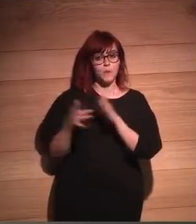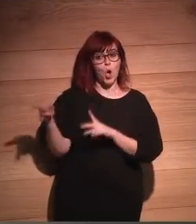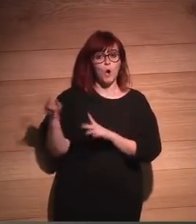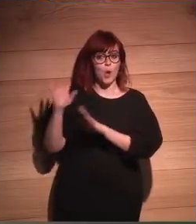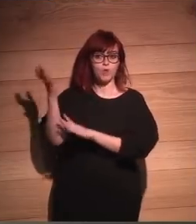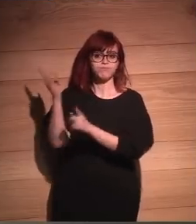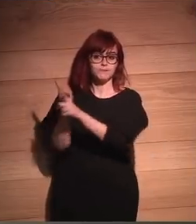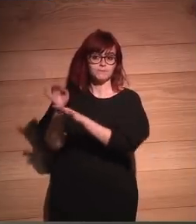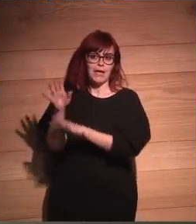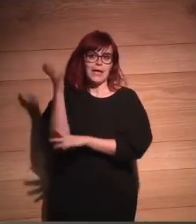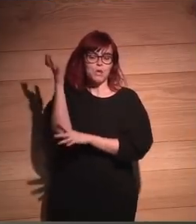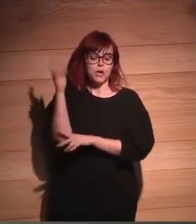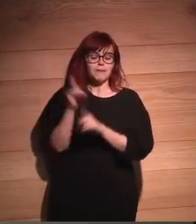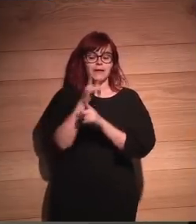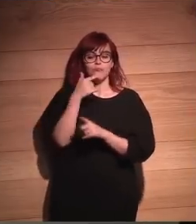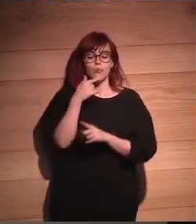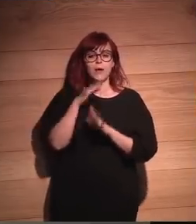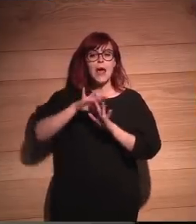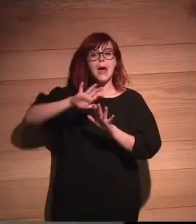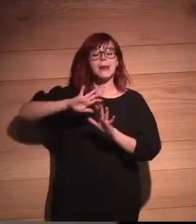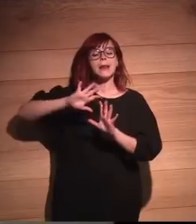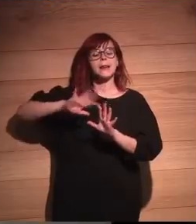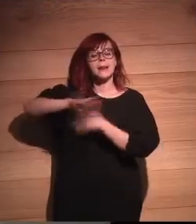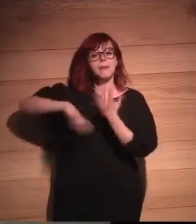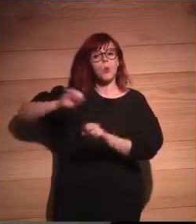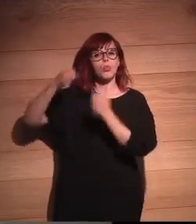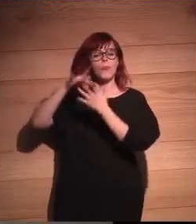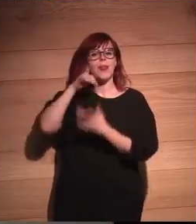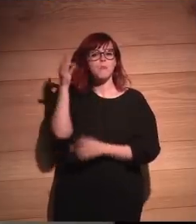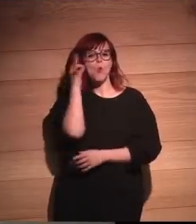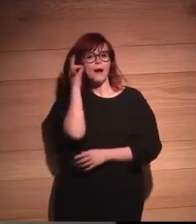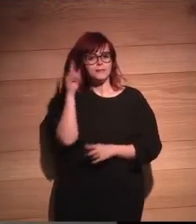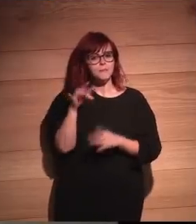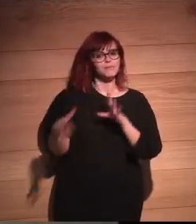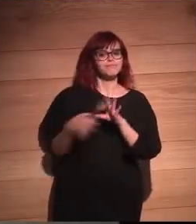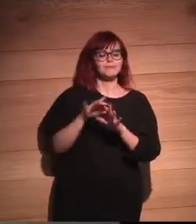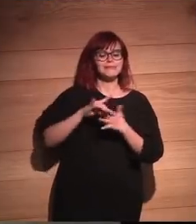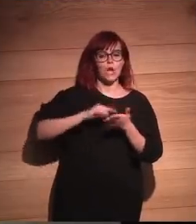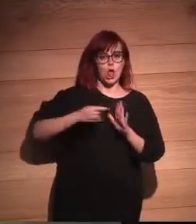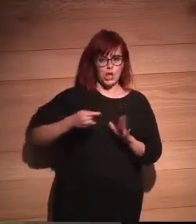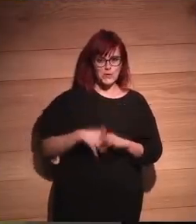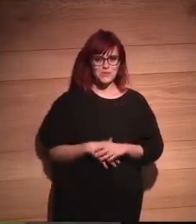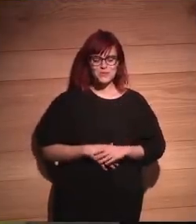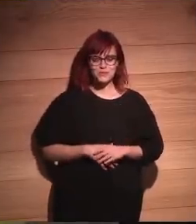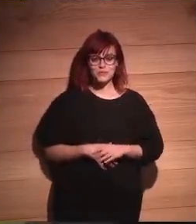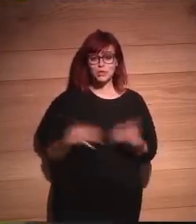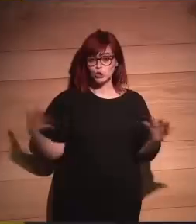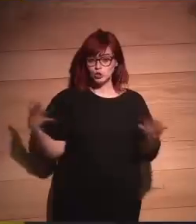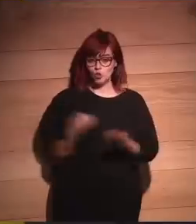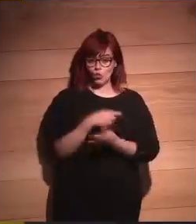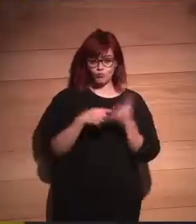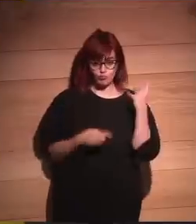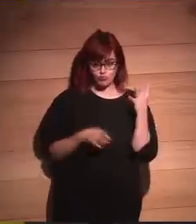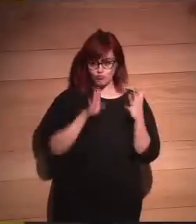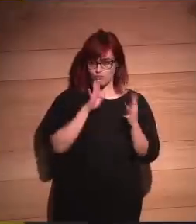nada, y por último es la revolución de la mujer, que algo tiene que ver con la tecnología, ¿no? También. Todo esto